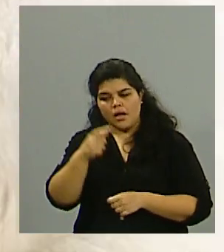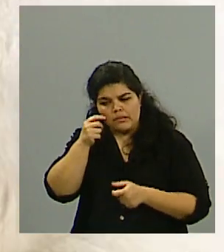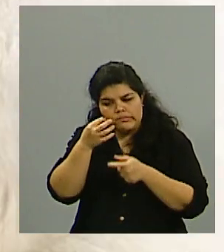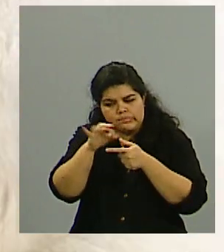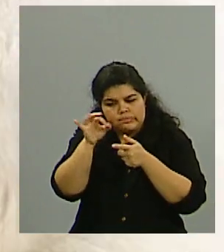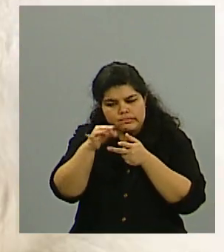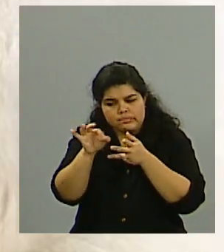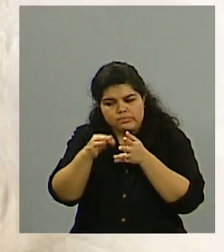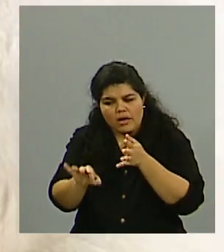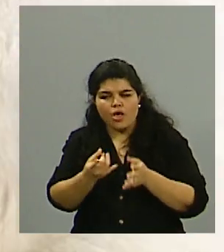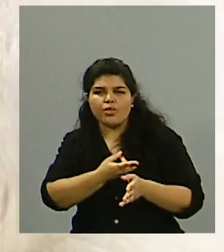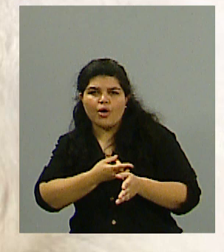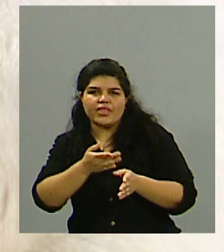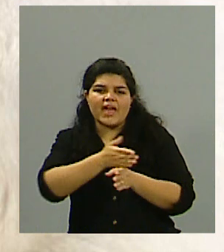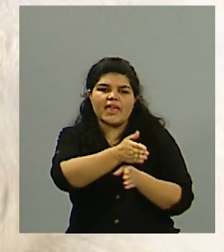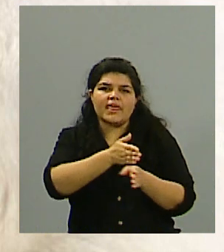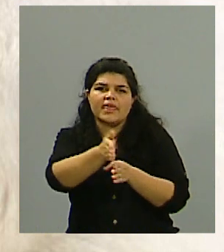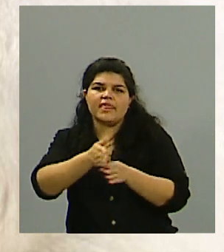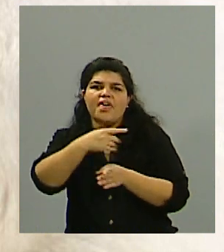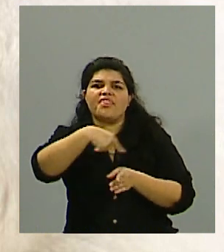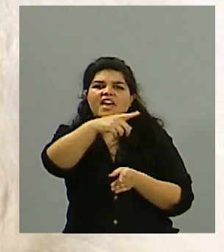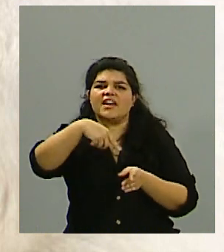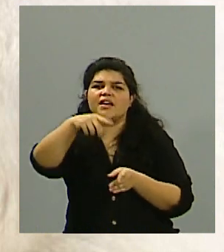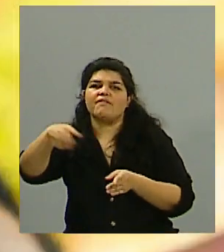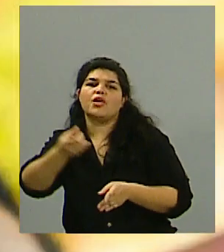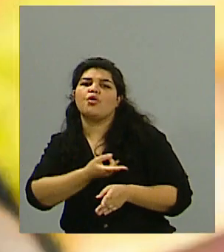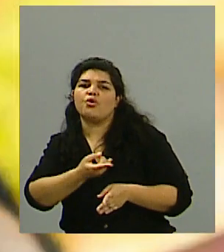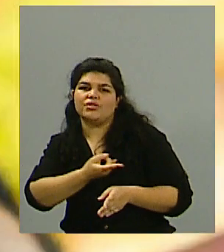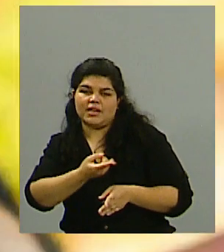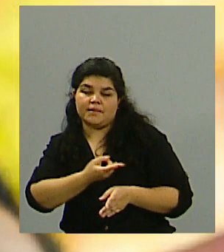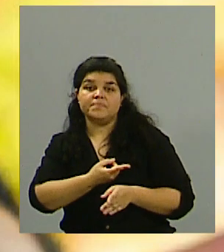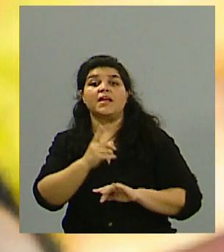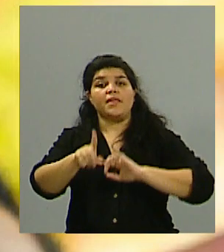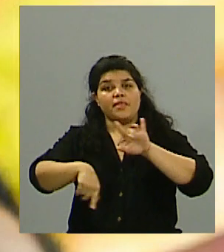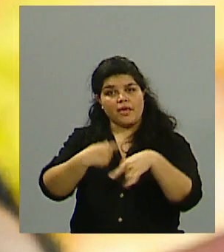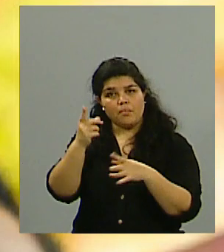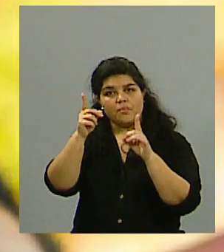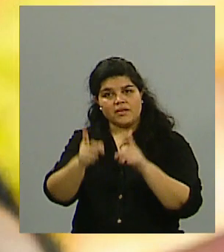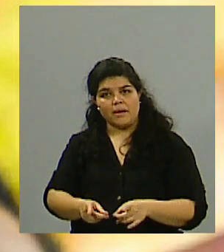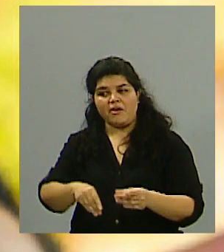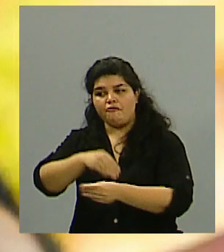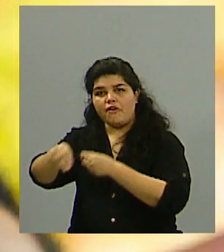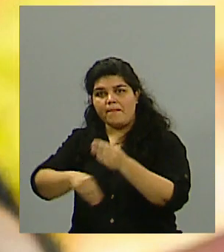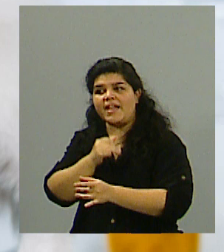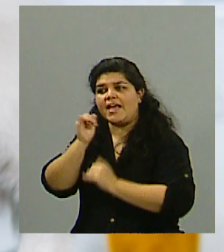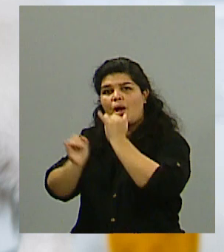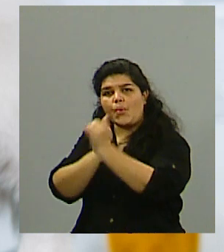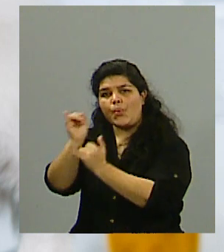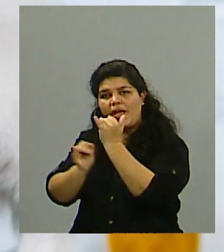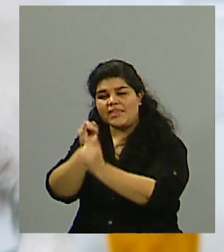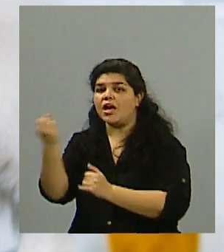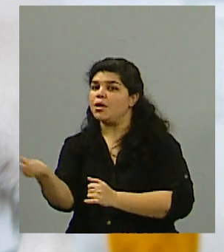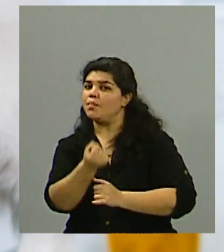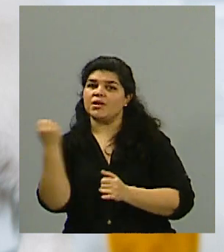nuestro análisis igual, y les damos ejercicios para realizar en la casa porque les explicamos que es fundamental para una buena recuperación que estén en